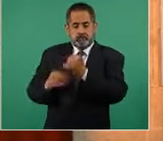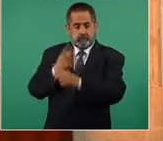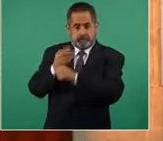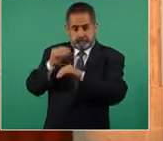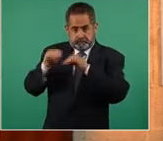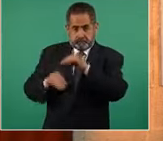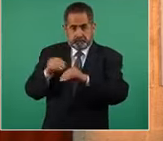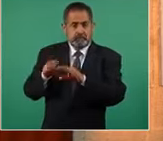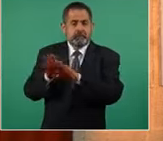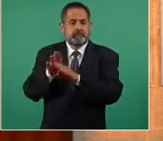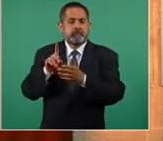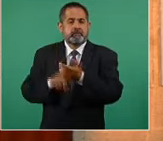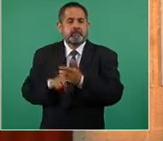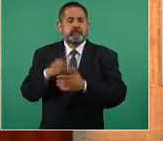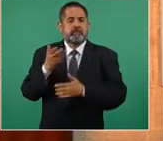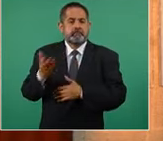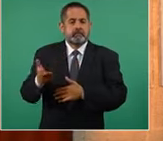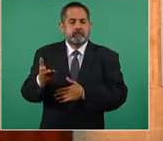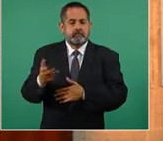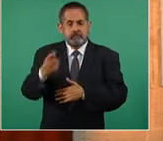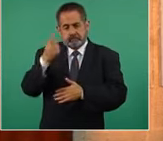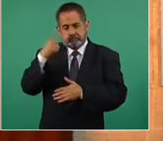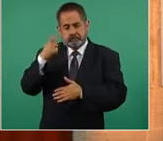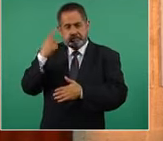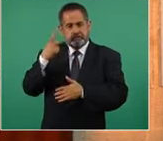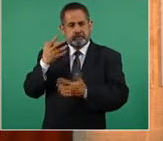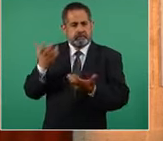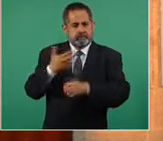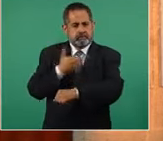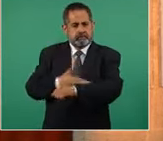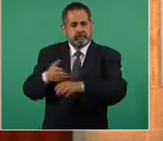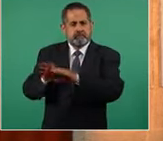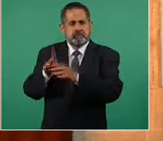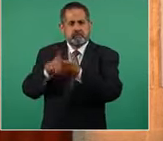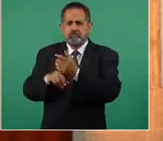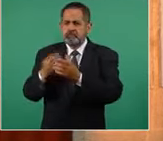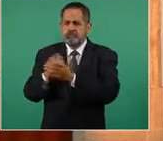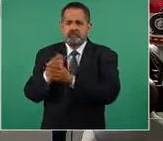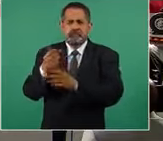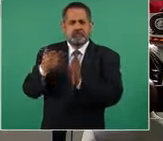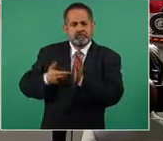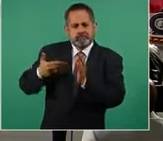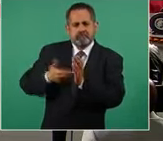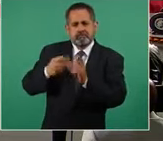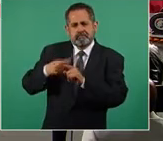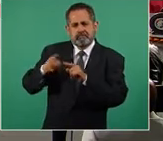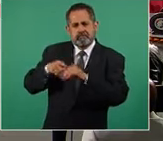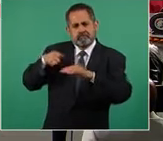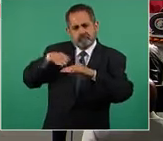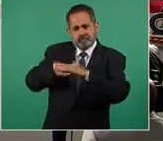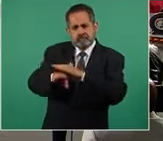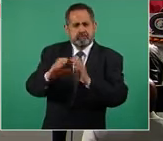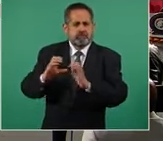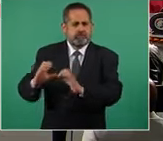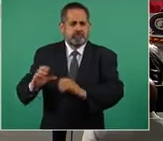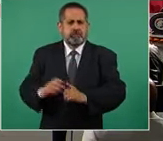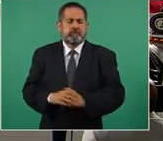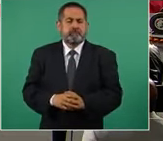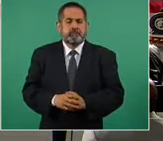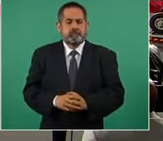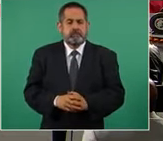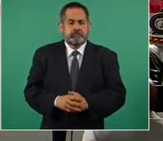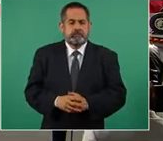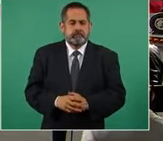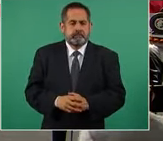está construcción, que son la creación, construcción de talleres y cocheras. La que sigue, por favor. Para haber llegado a